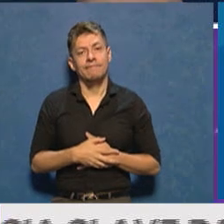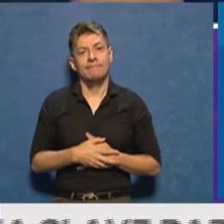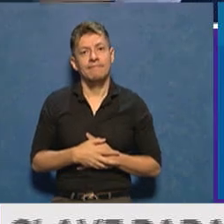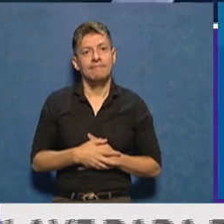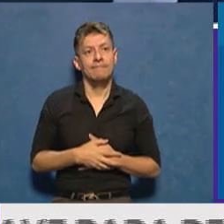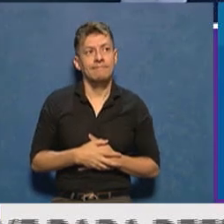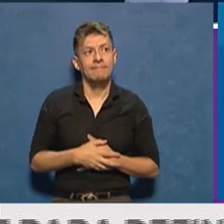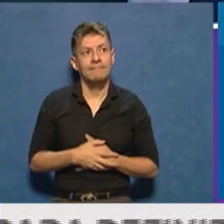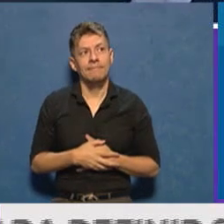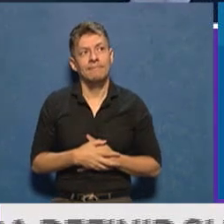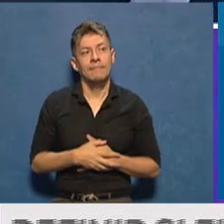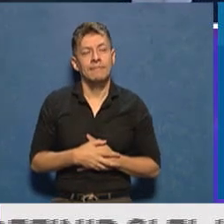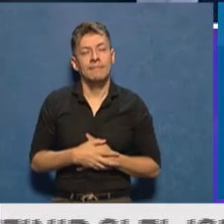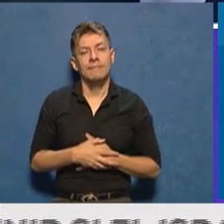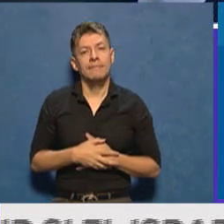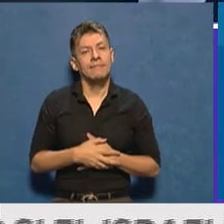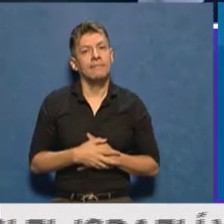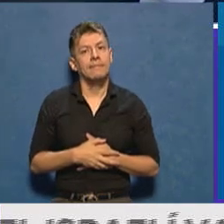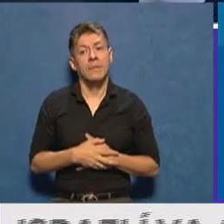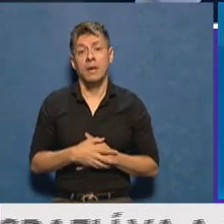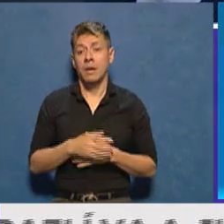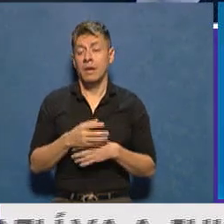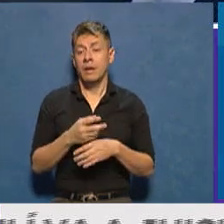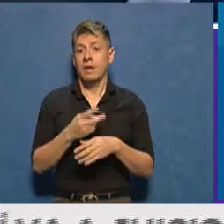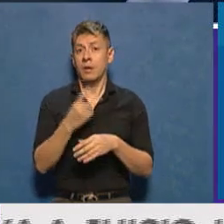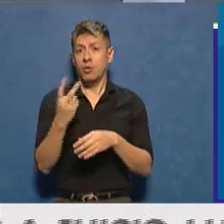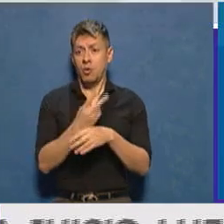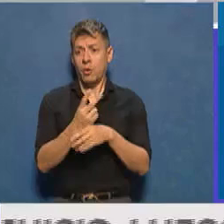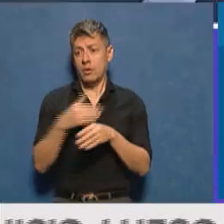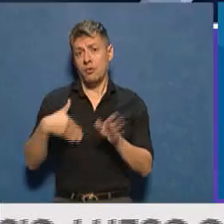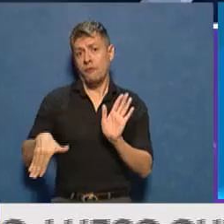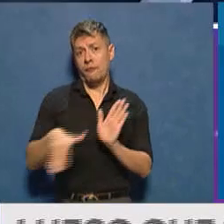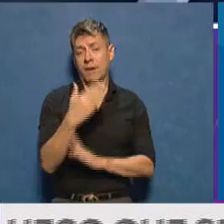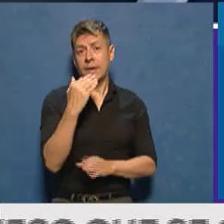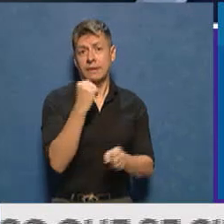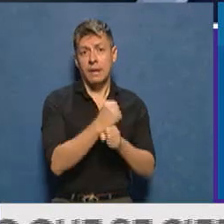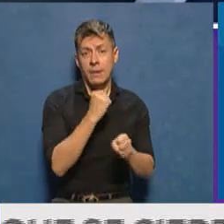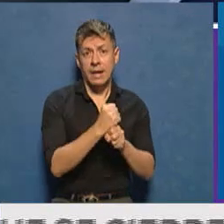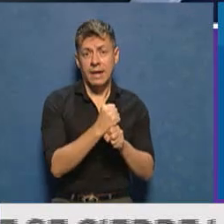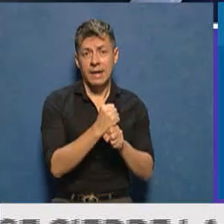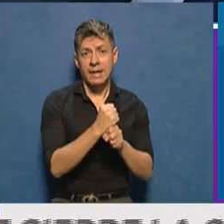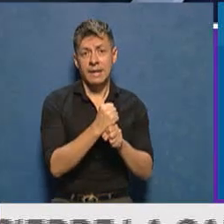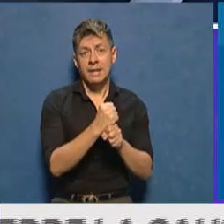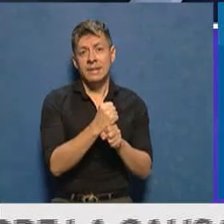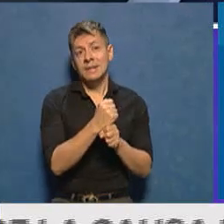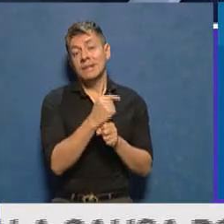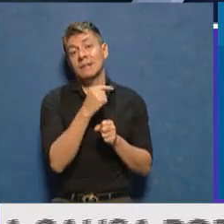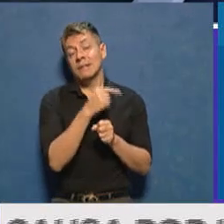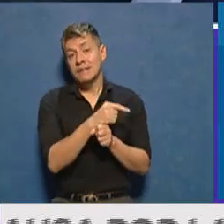Sí, me acabo de enterar hace 2 horas que salió a trabajar. Es una gran pena porque creo que le sacaron algo